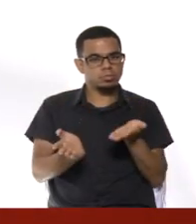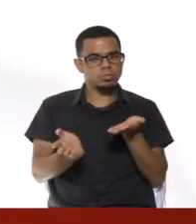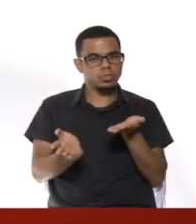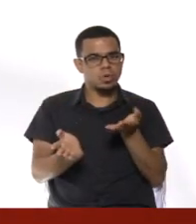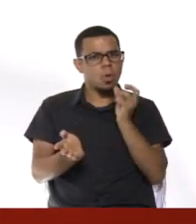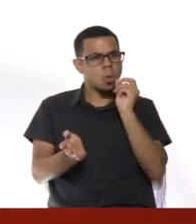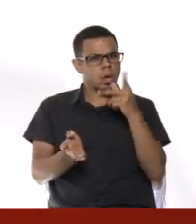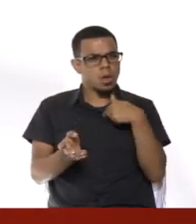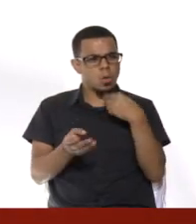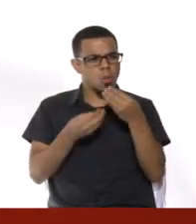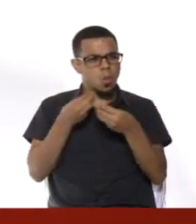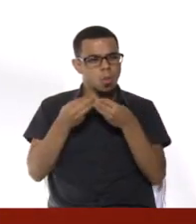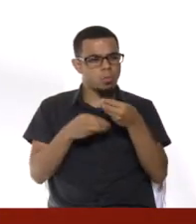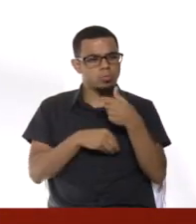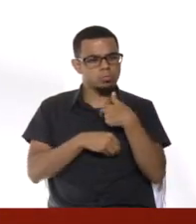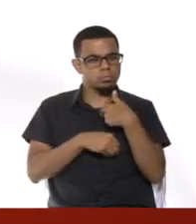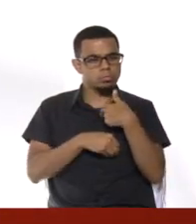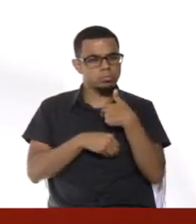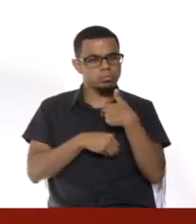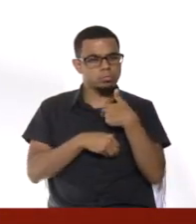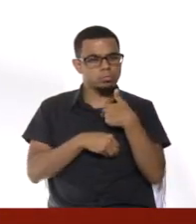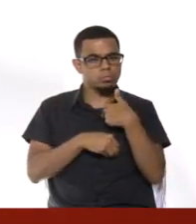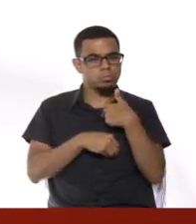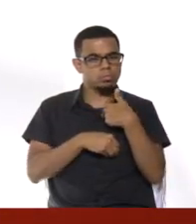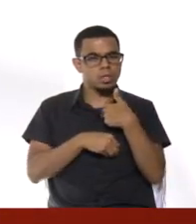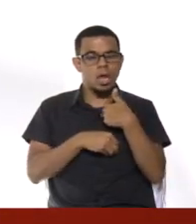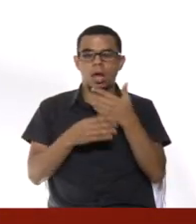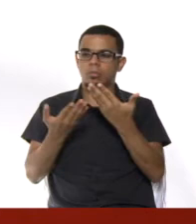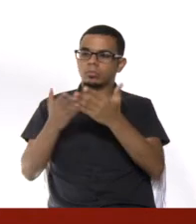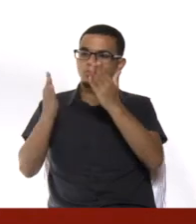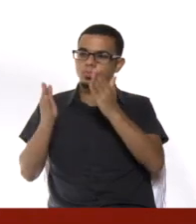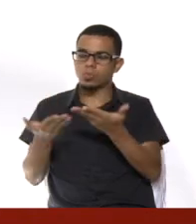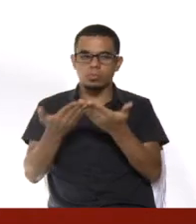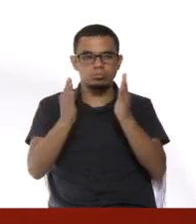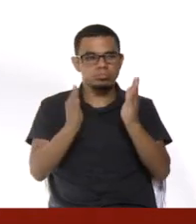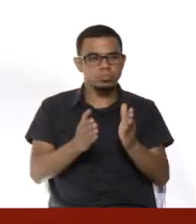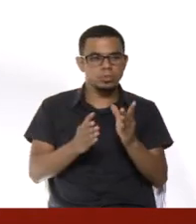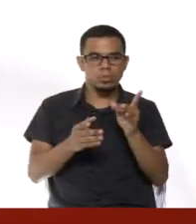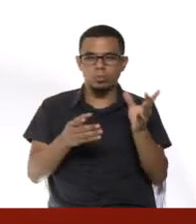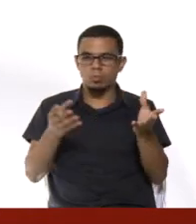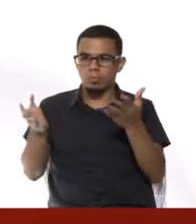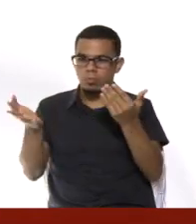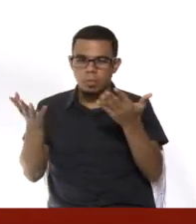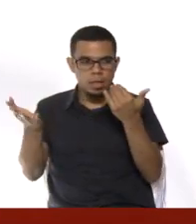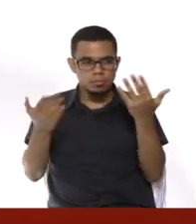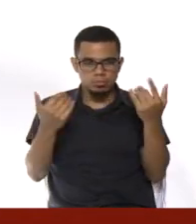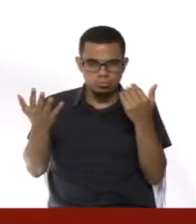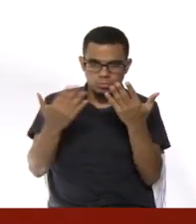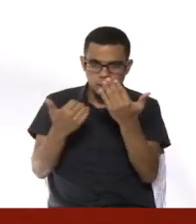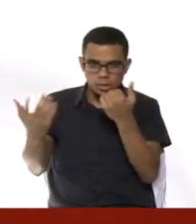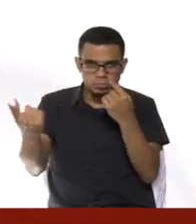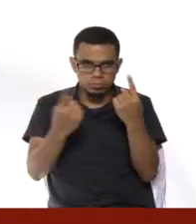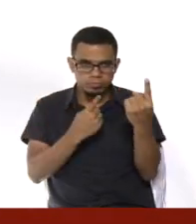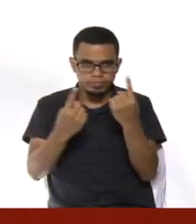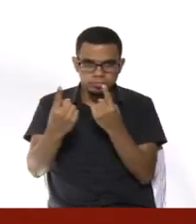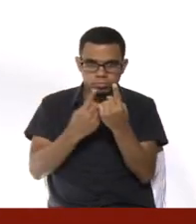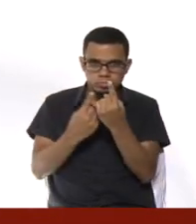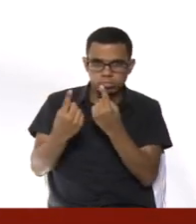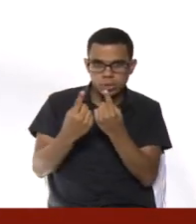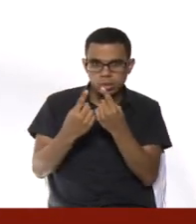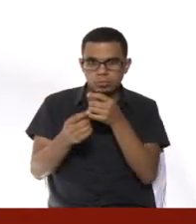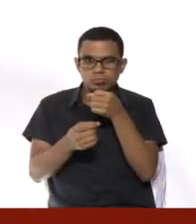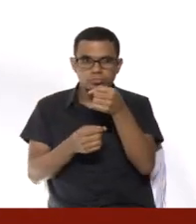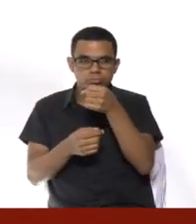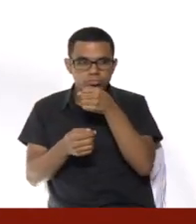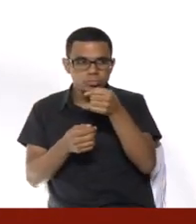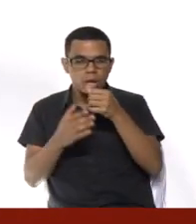vamos a hacer ese periódico escolar? Convirtiendo cada uno de nuestros estudiantes en pequeños reporteros